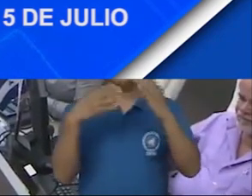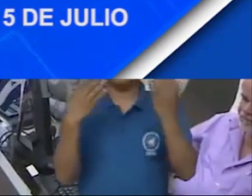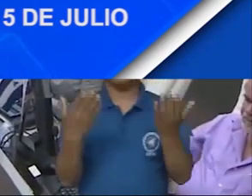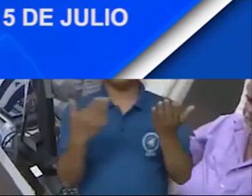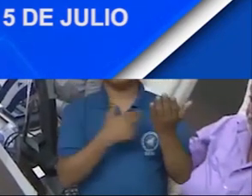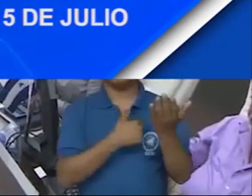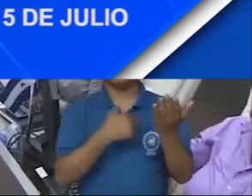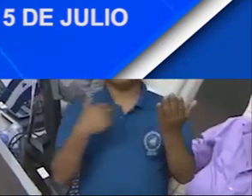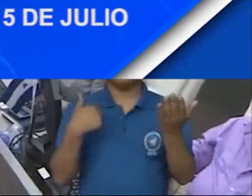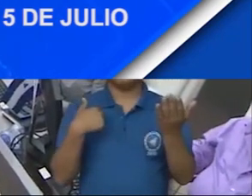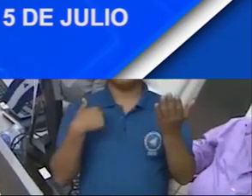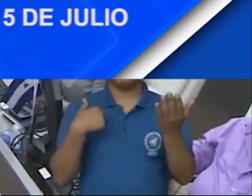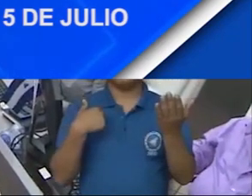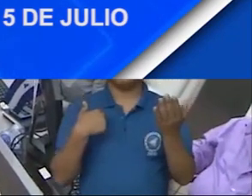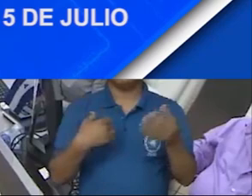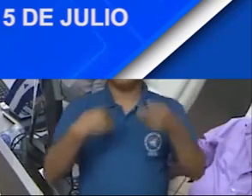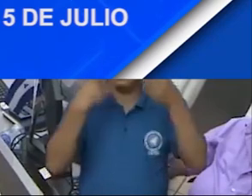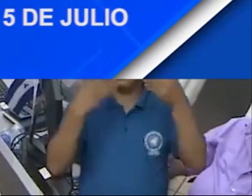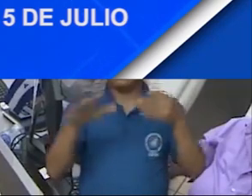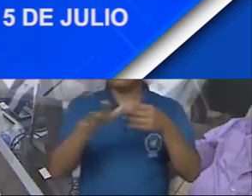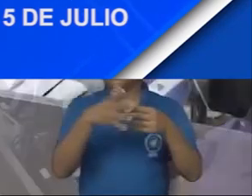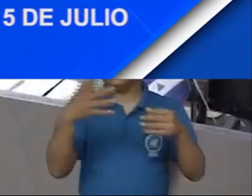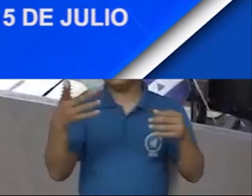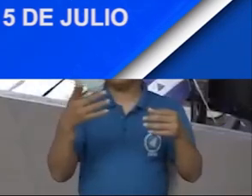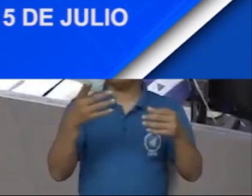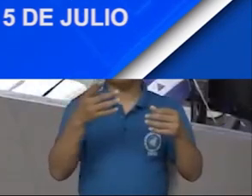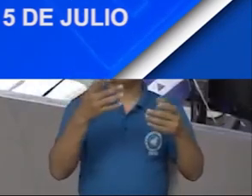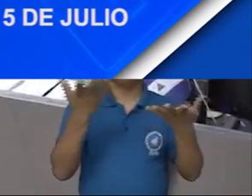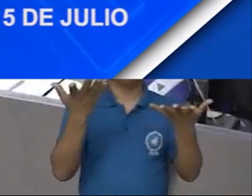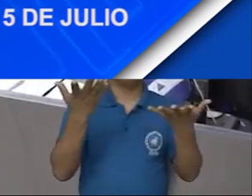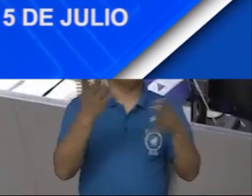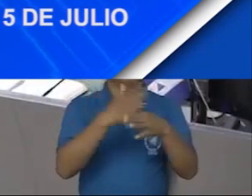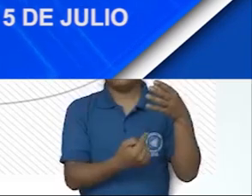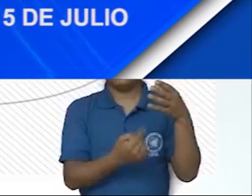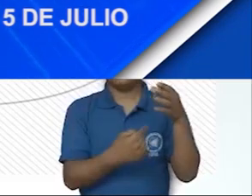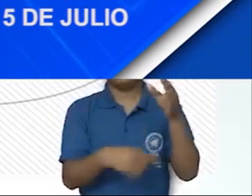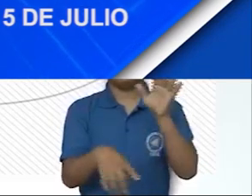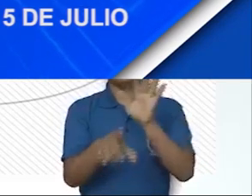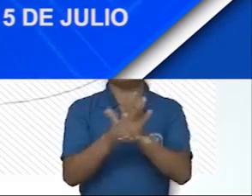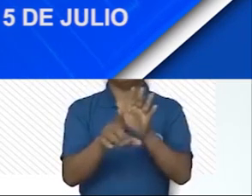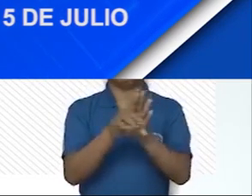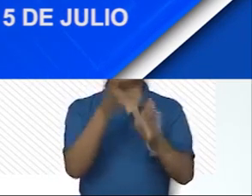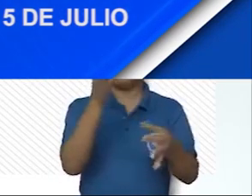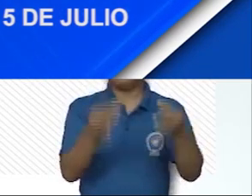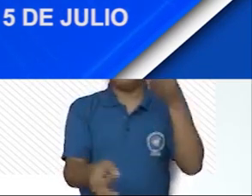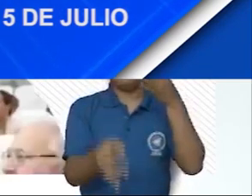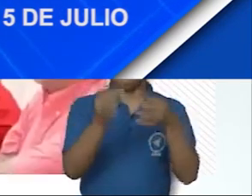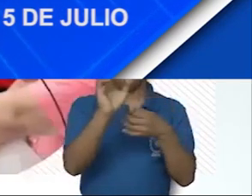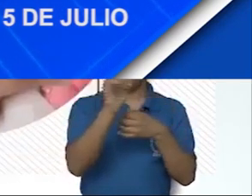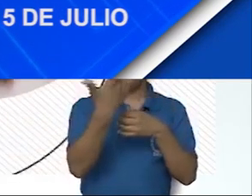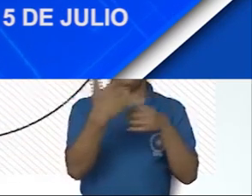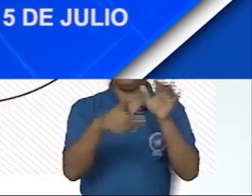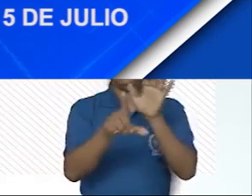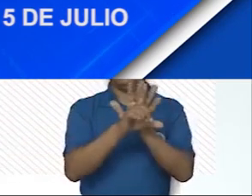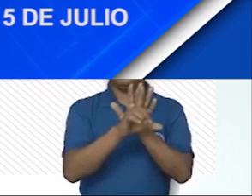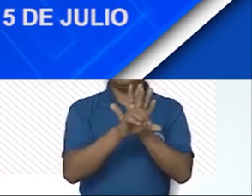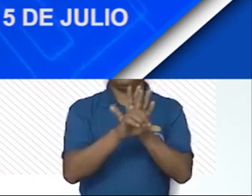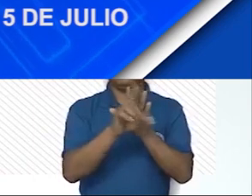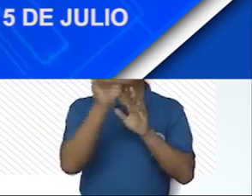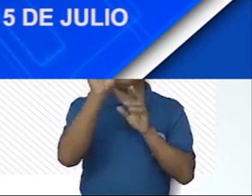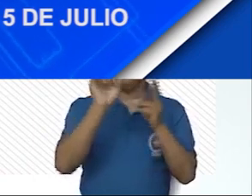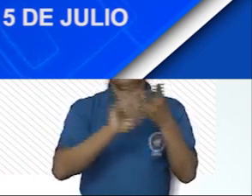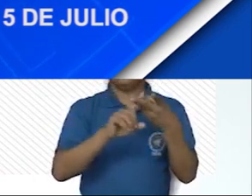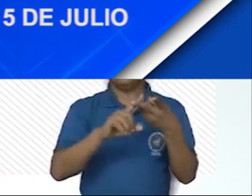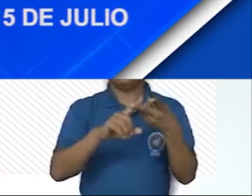la presentación del informe sobre la aprobación de leyes y decretos, en la que se destaca que del 5 de julio al 28 de septiembre